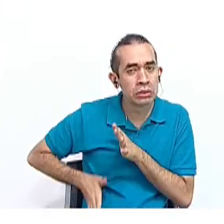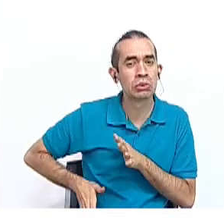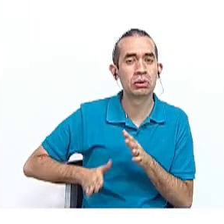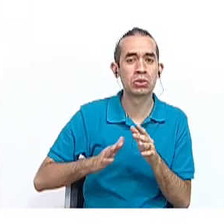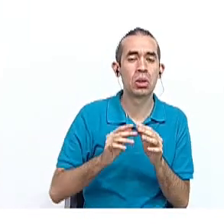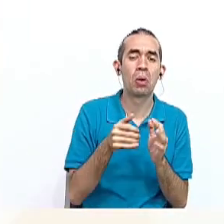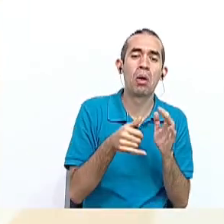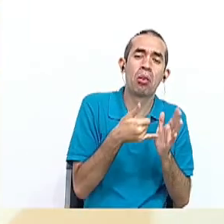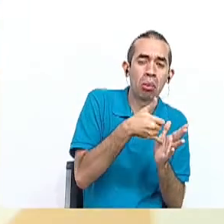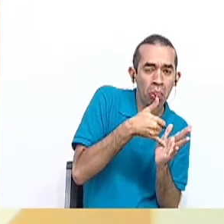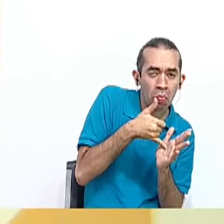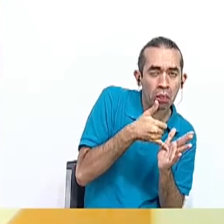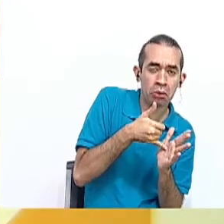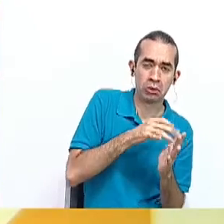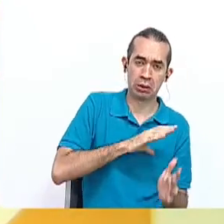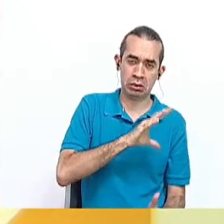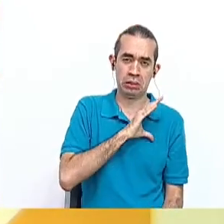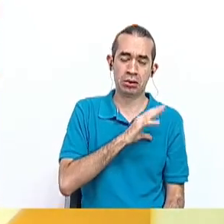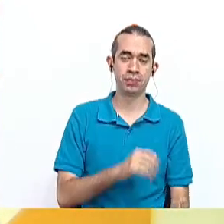característica recesiva.